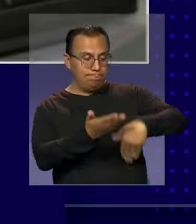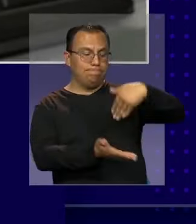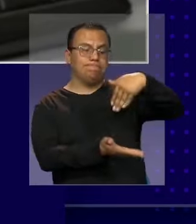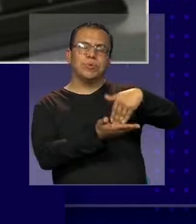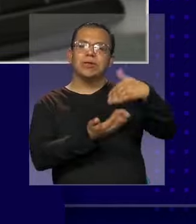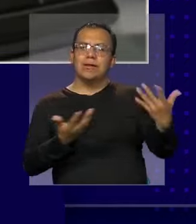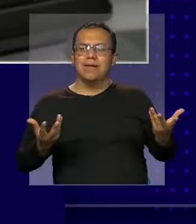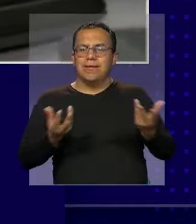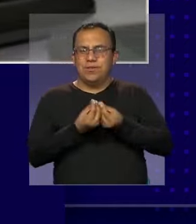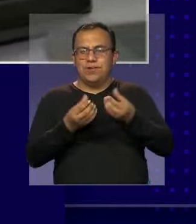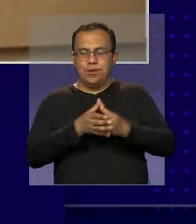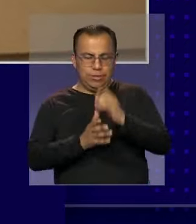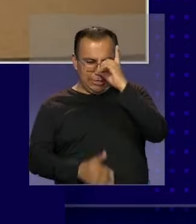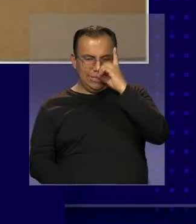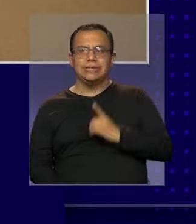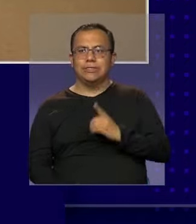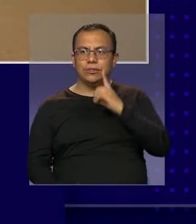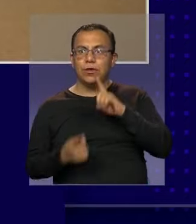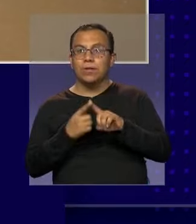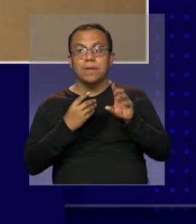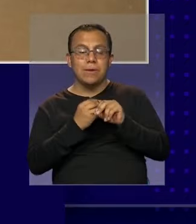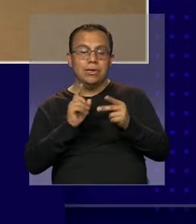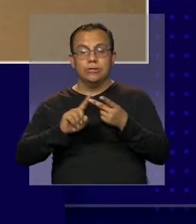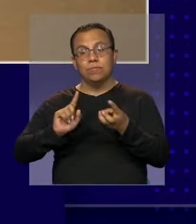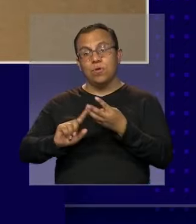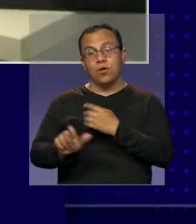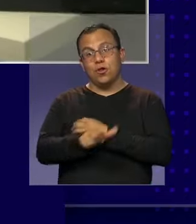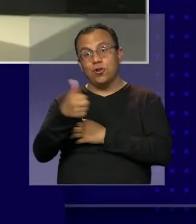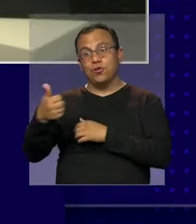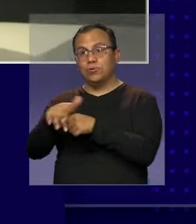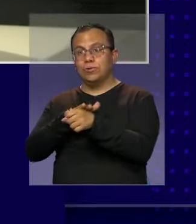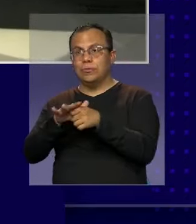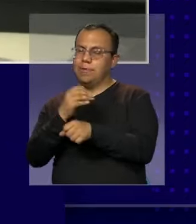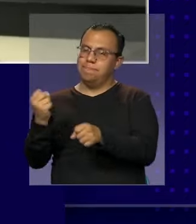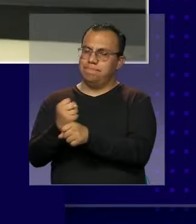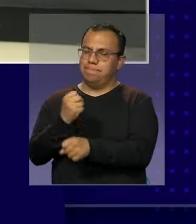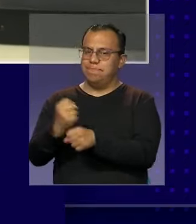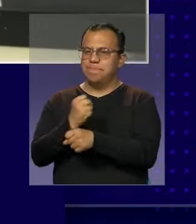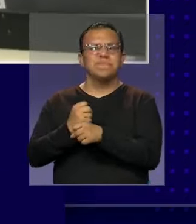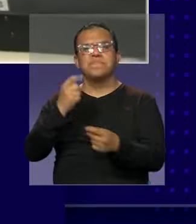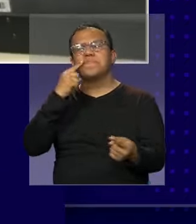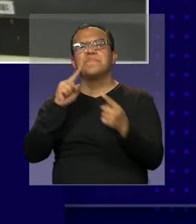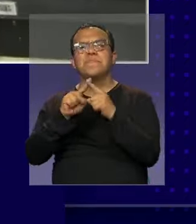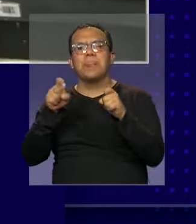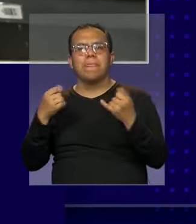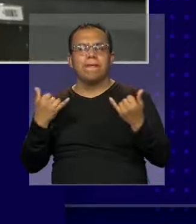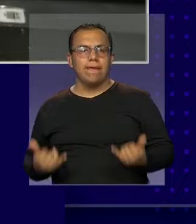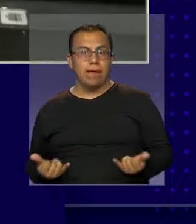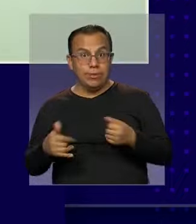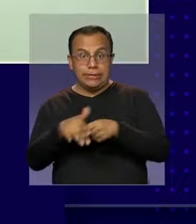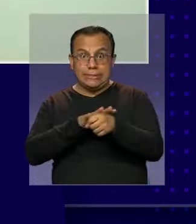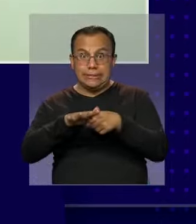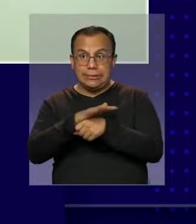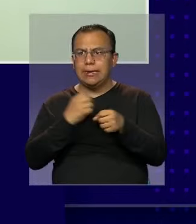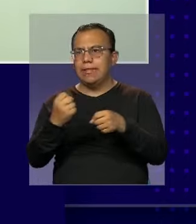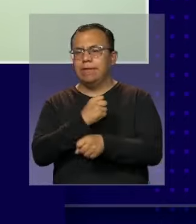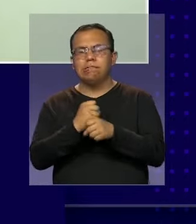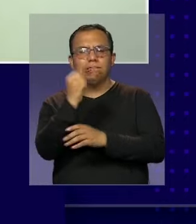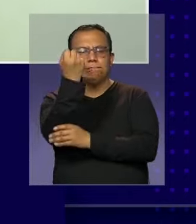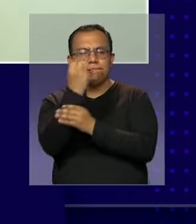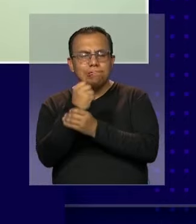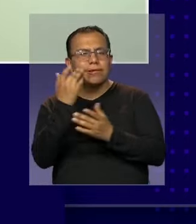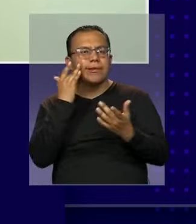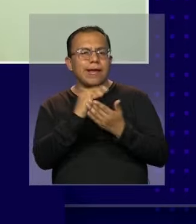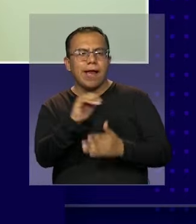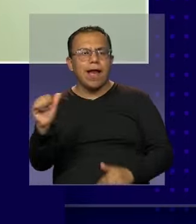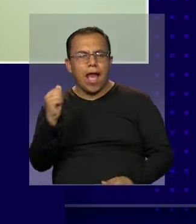estos sectores de toma de decisión. Y por otro lado, también las condiciones laborales en las que se precariza la labor de las mujeres, en donde